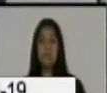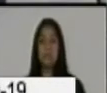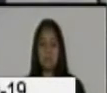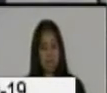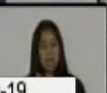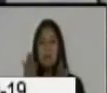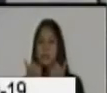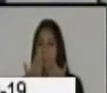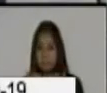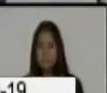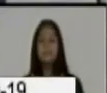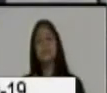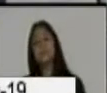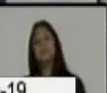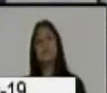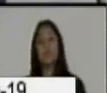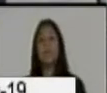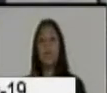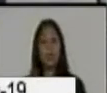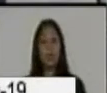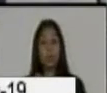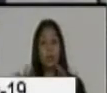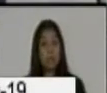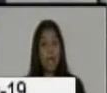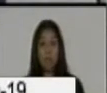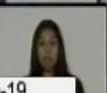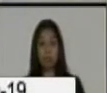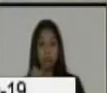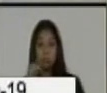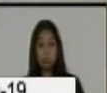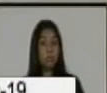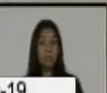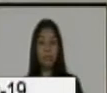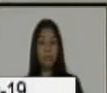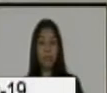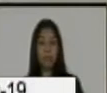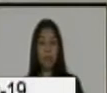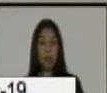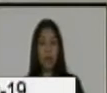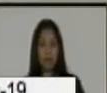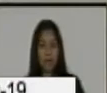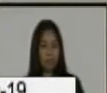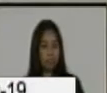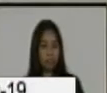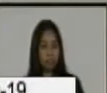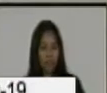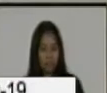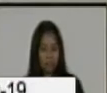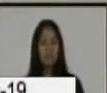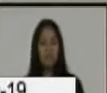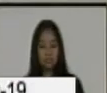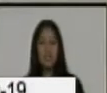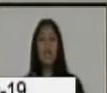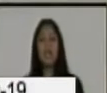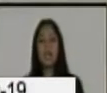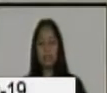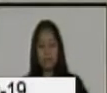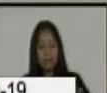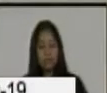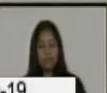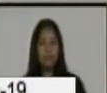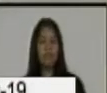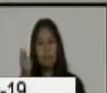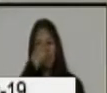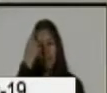la alimentación y cuando pase esta crisis, ayudar a que fomentemos el trabajo en el interior del país,